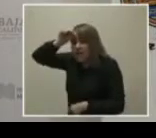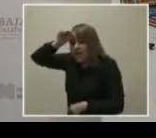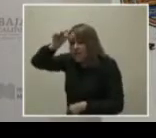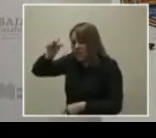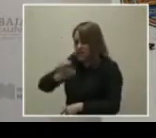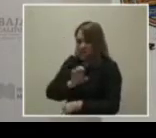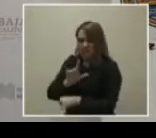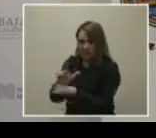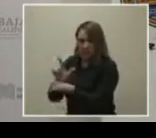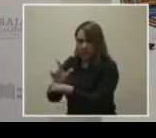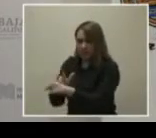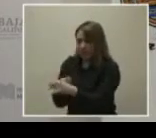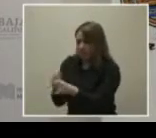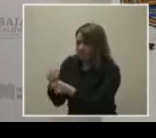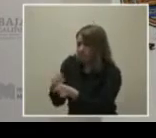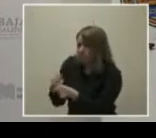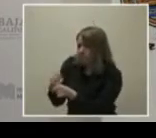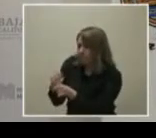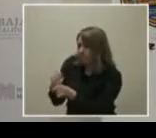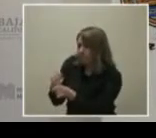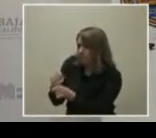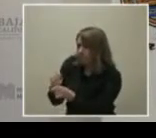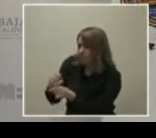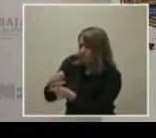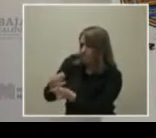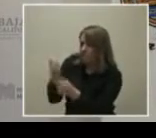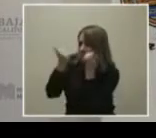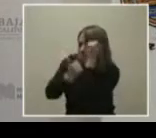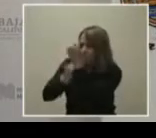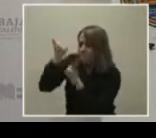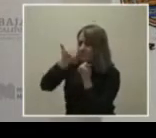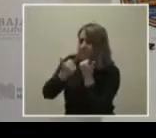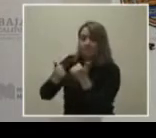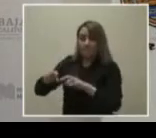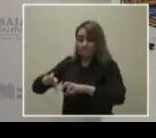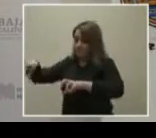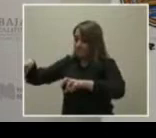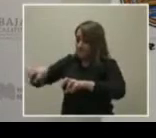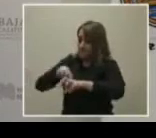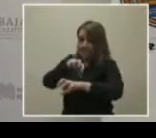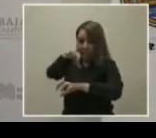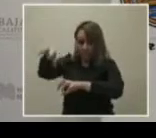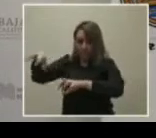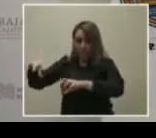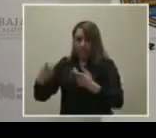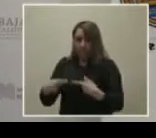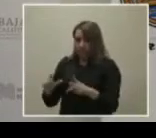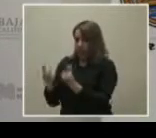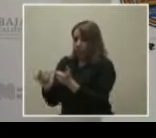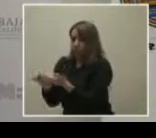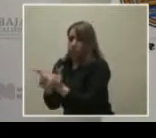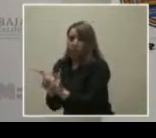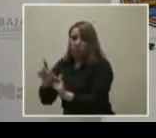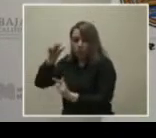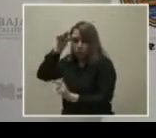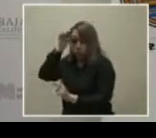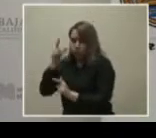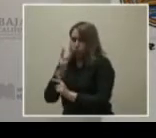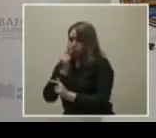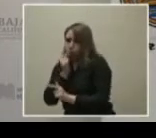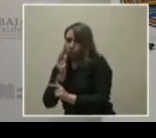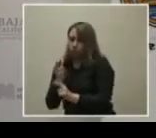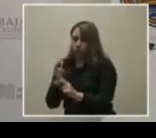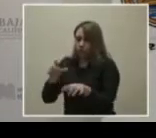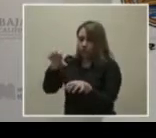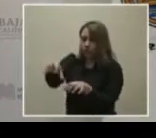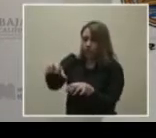multidisciplinario integrado por investigadores, analistas, personal de inteligencia, bajo la conducción y dirección jurídica de